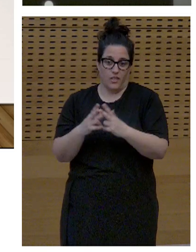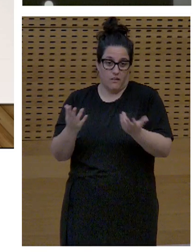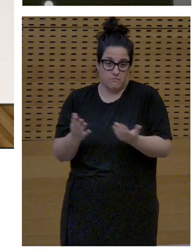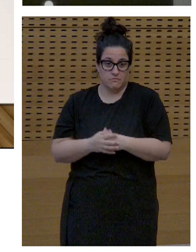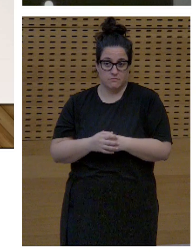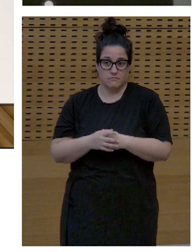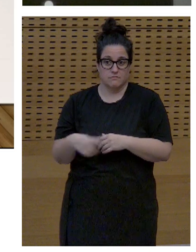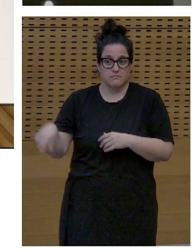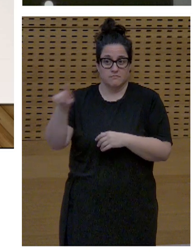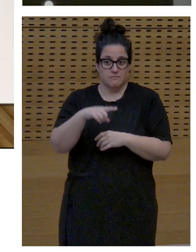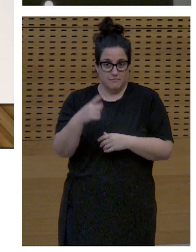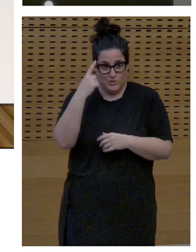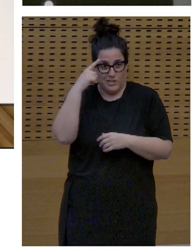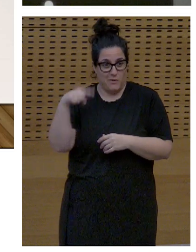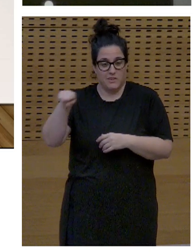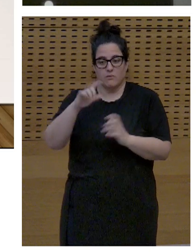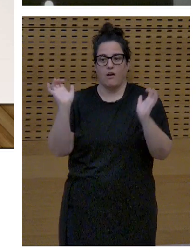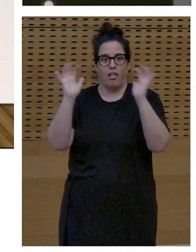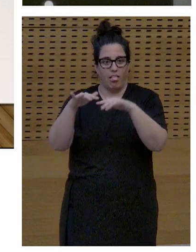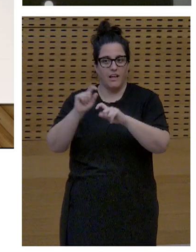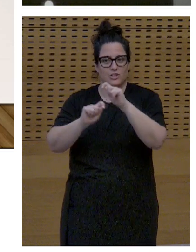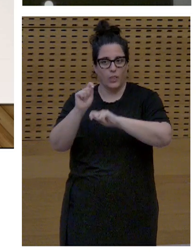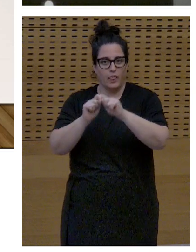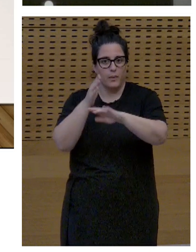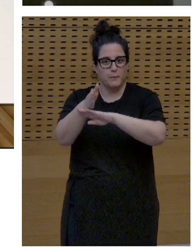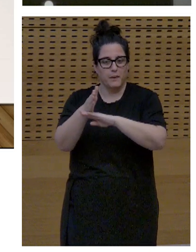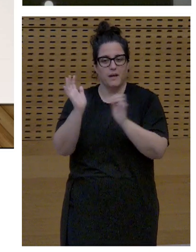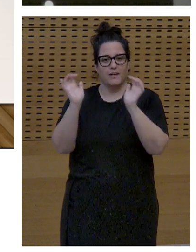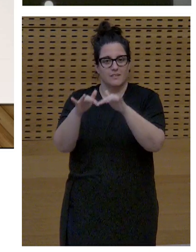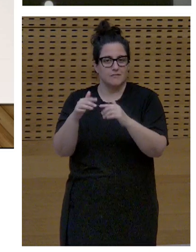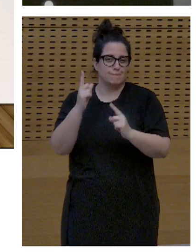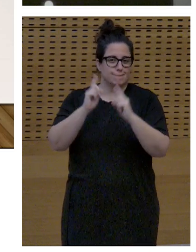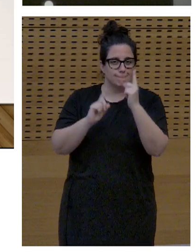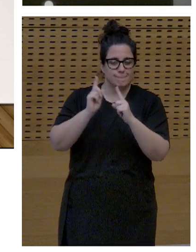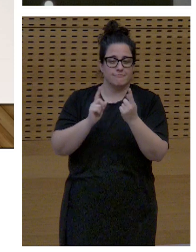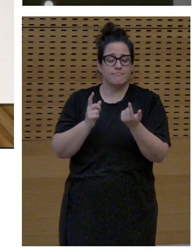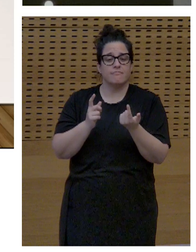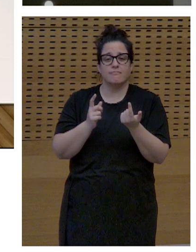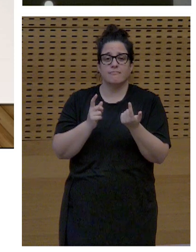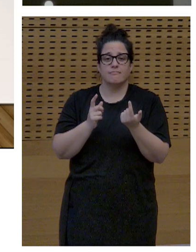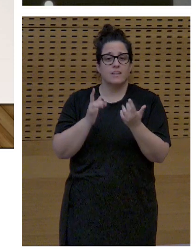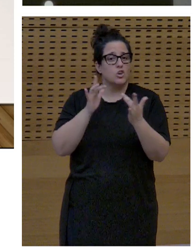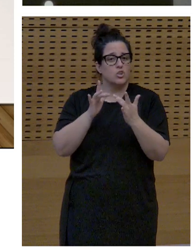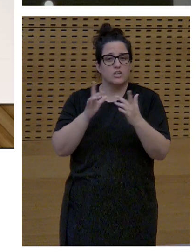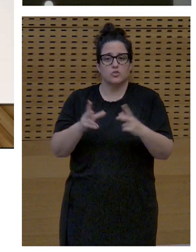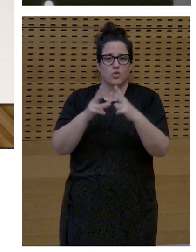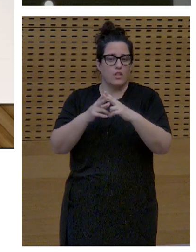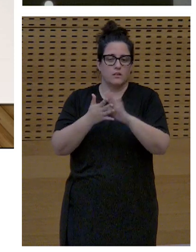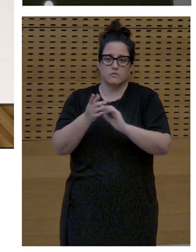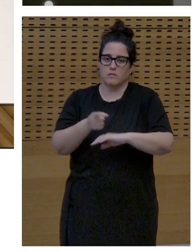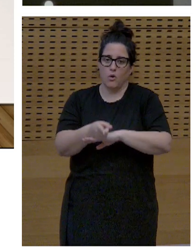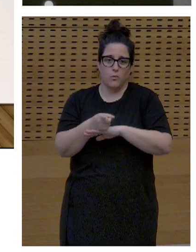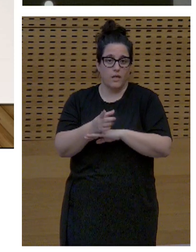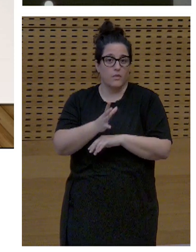que estáis aquí todos y os juntáis en ANAPAR y todo. Bueno, mantener la actividad social es obligado, lo mismo,